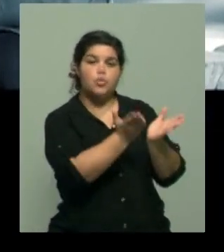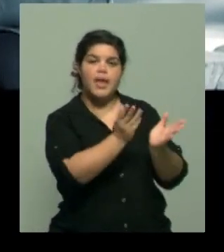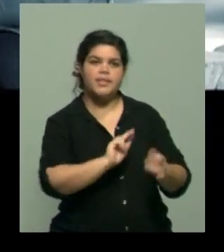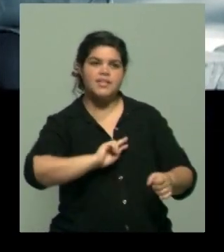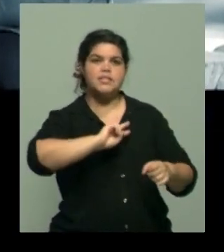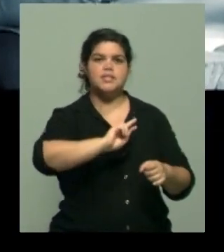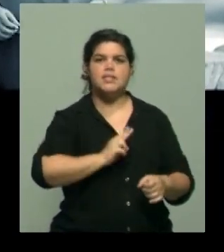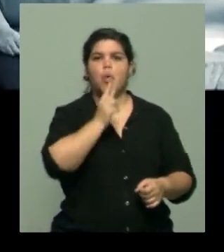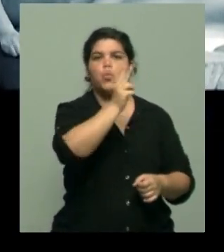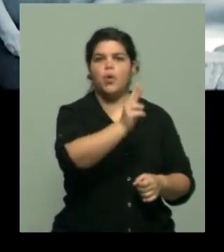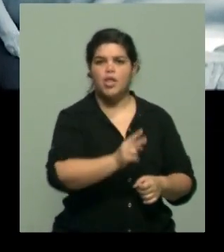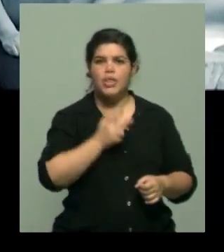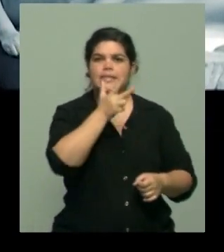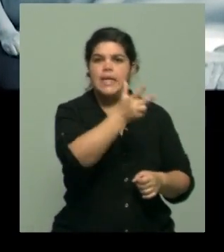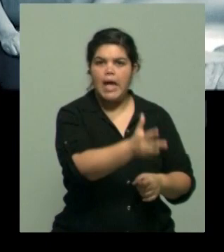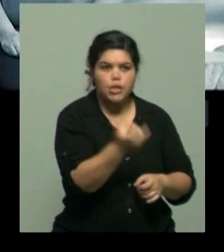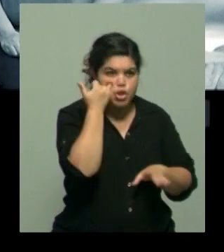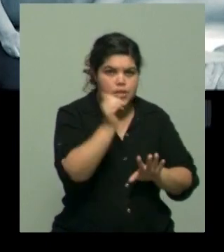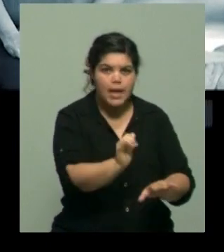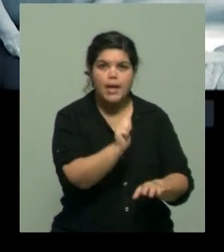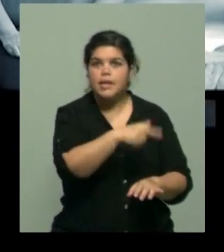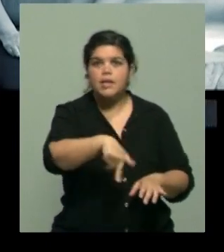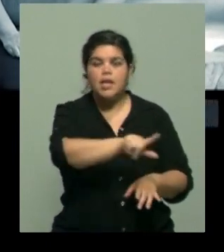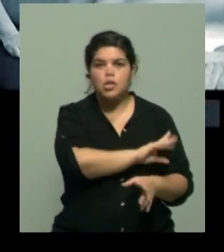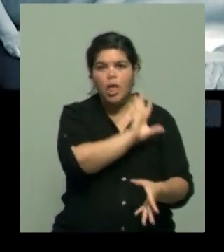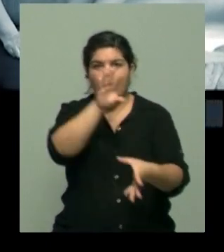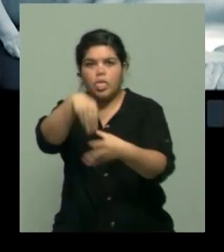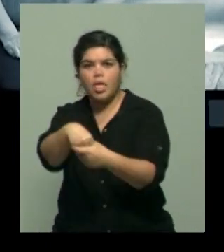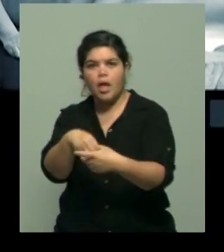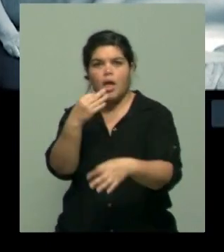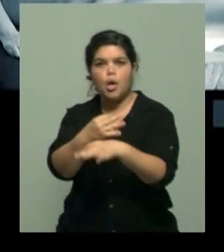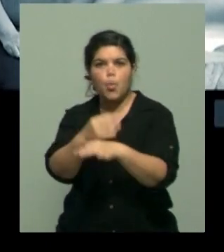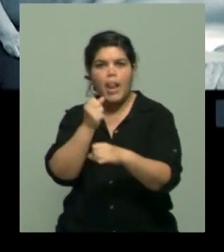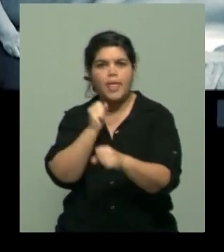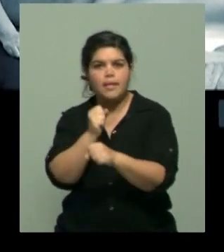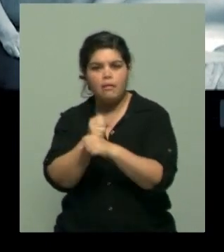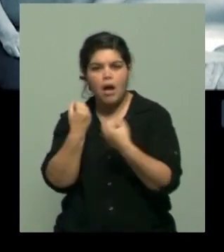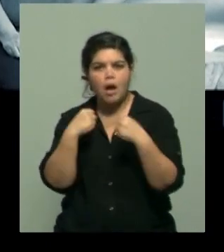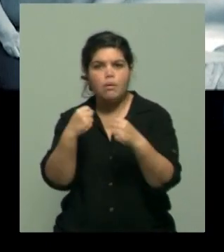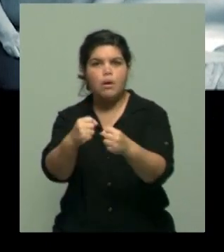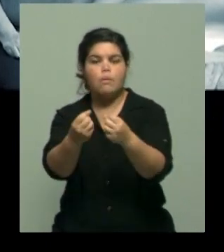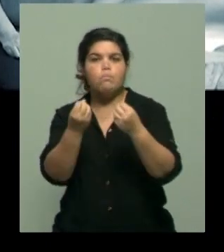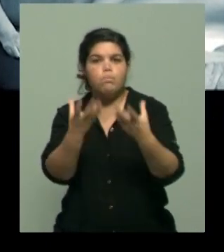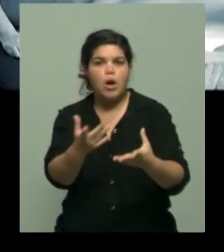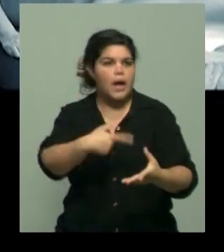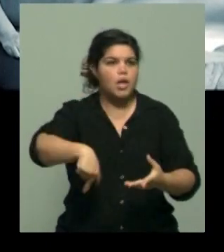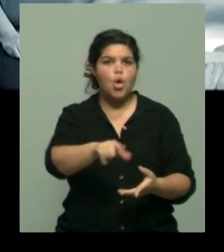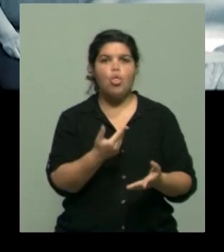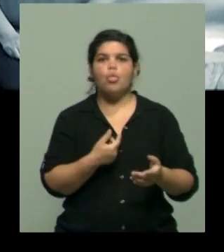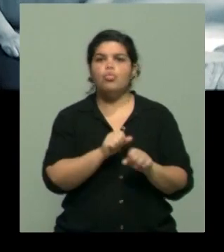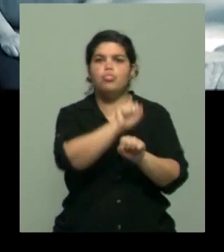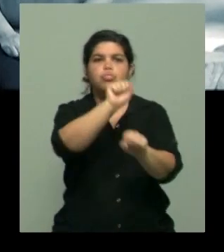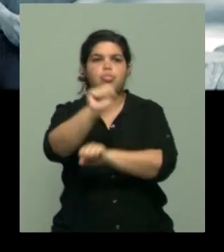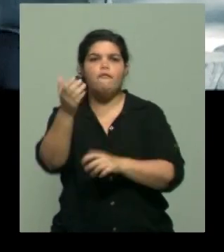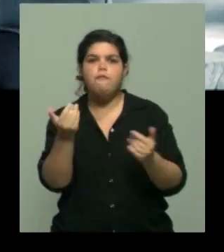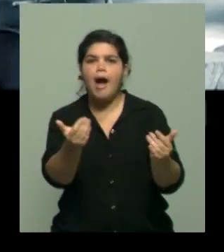segundo, tercer año y ya están trabajando en el sistema educativo, porque no hay docentes en el medio que cubran los cargos. Y uno